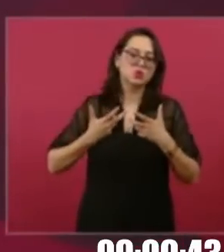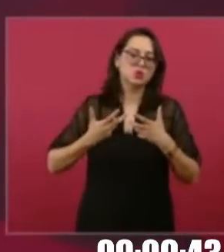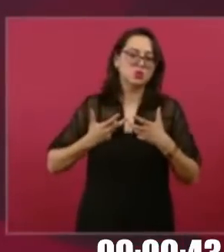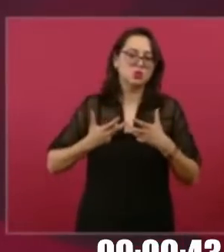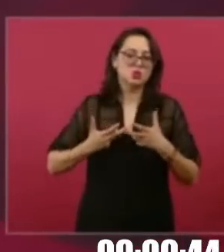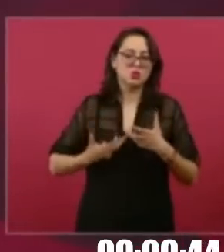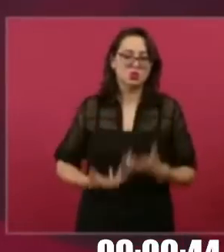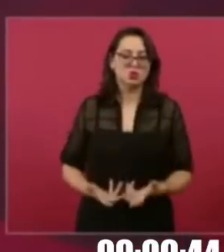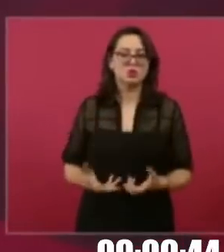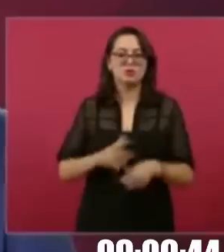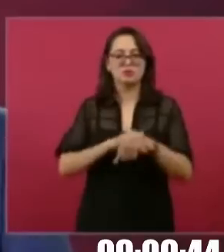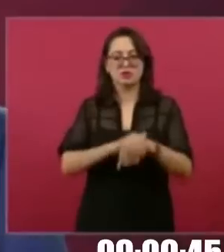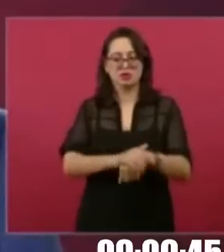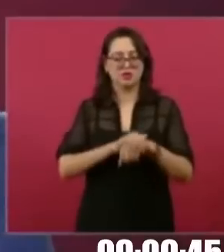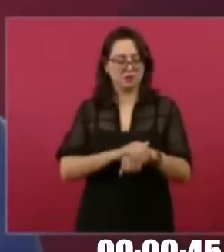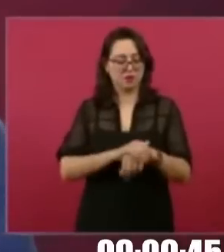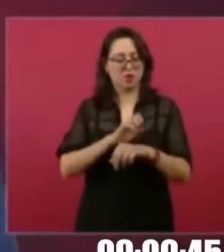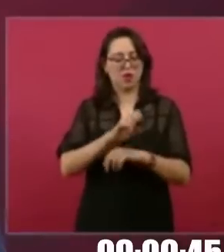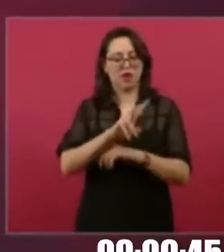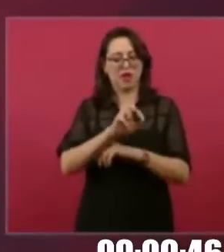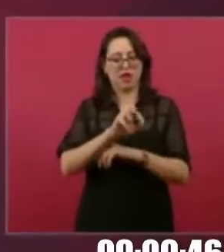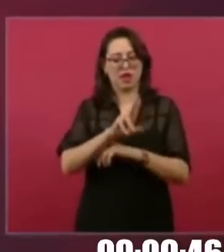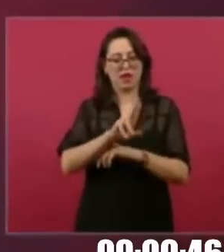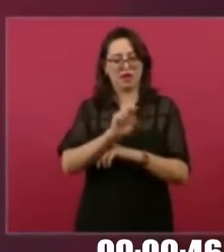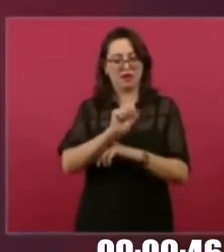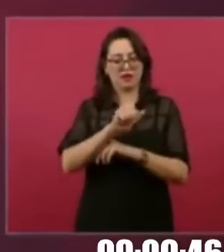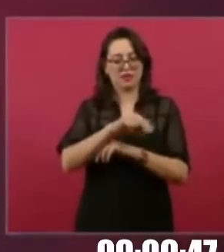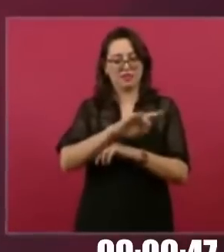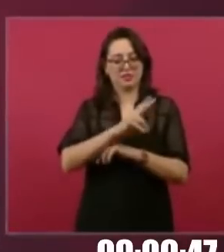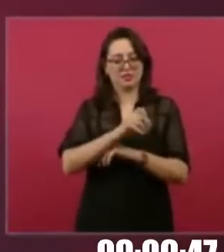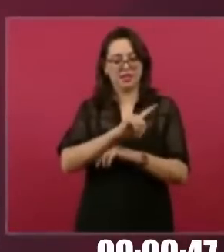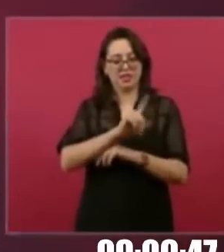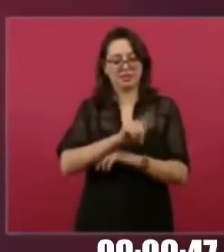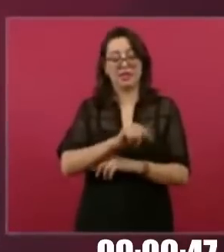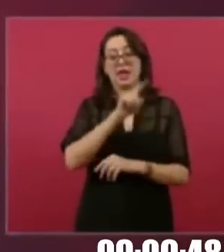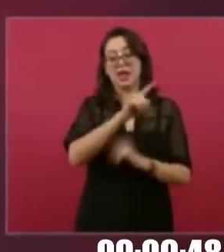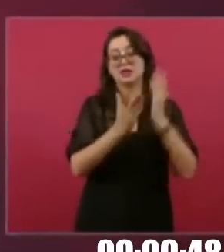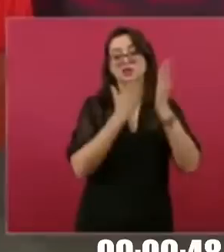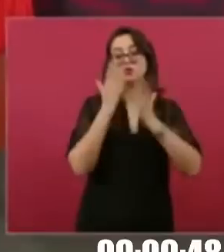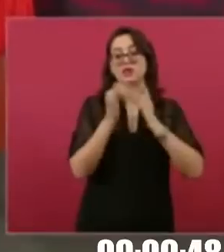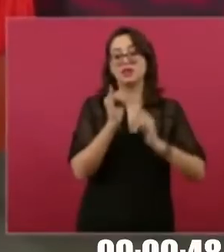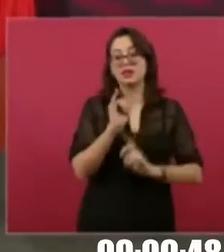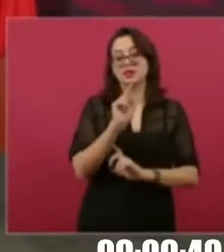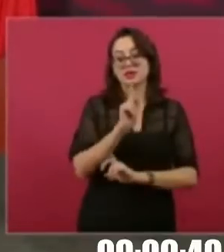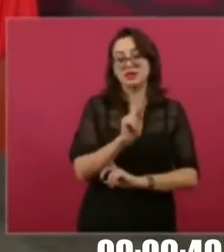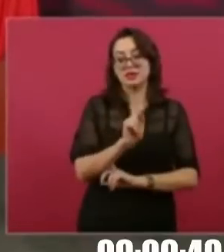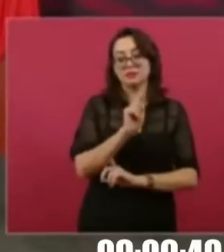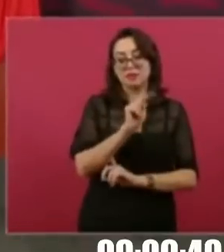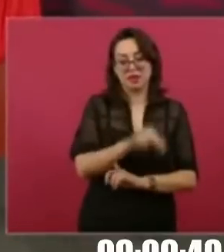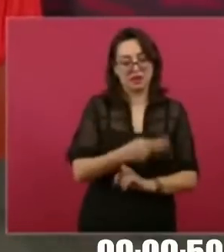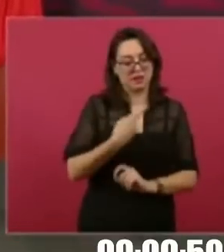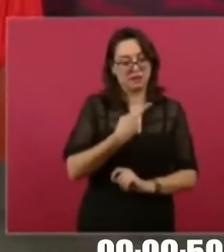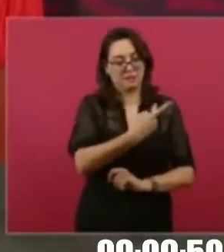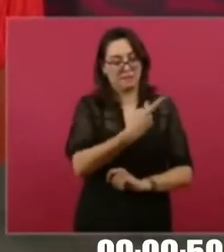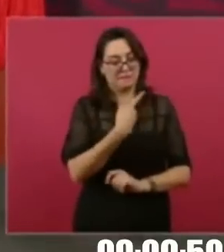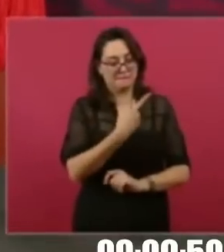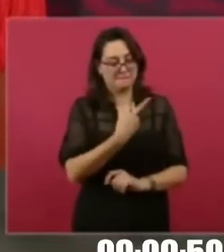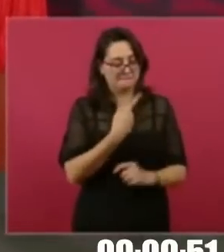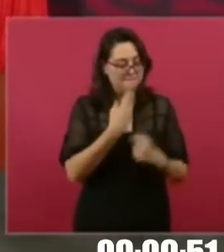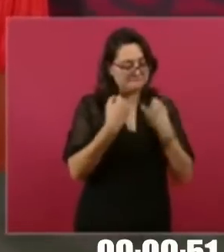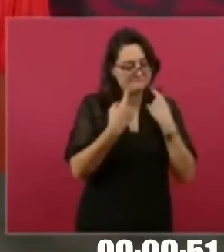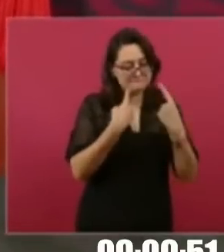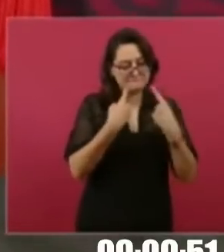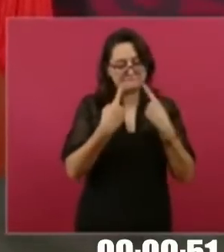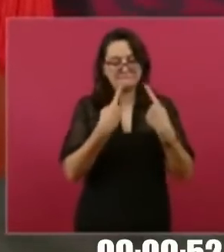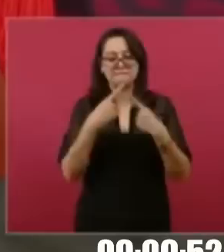Ever Sánchez ya afinado escribimos un manifiesto en el pizarrón